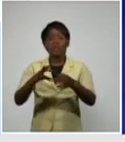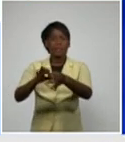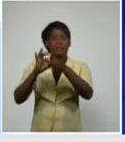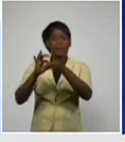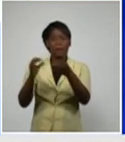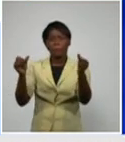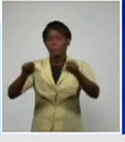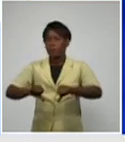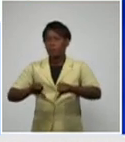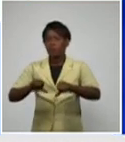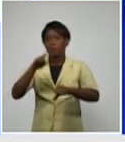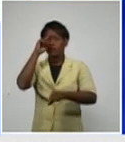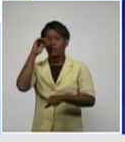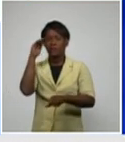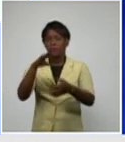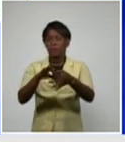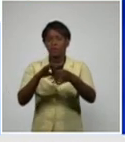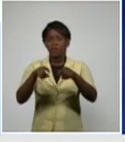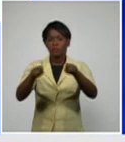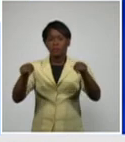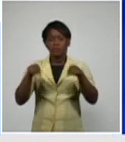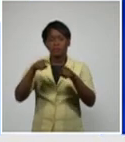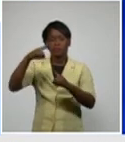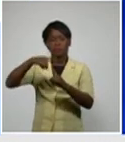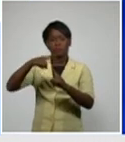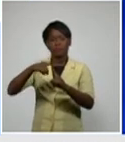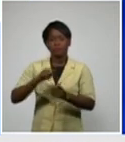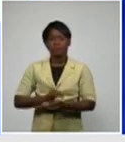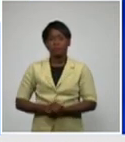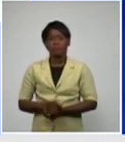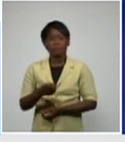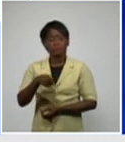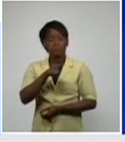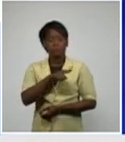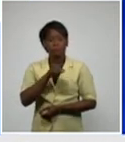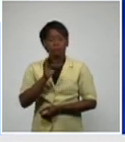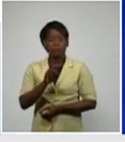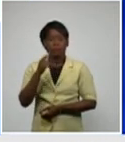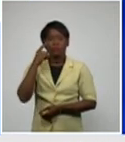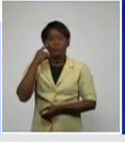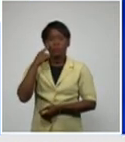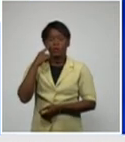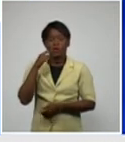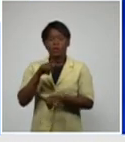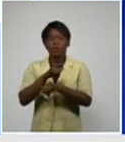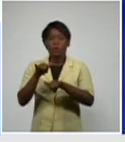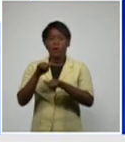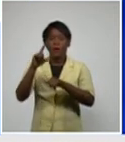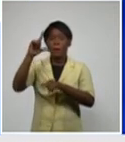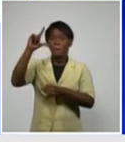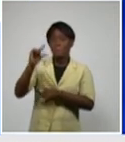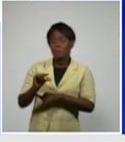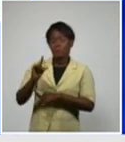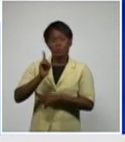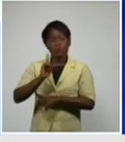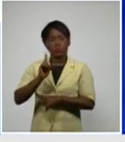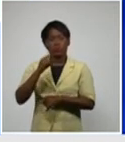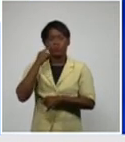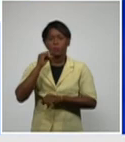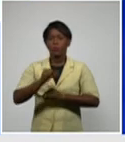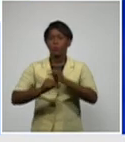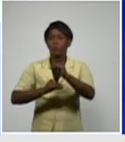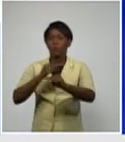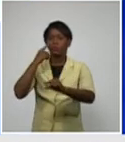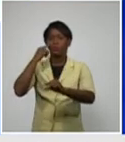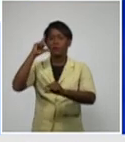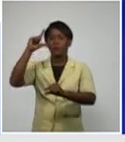ahí, disminuyen los casos activos discretamente, todavía altos, y disminuyen los